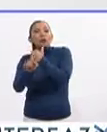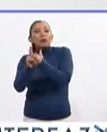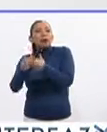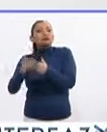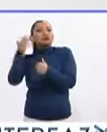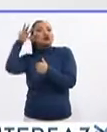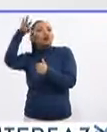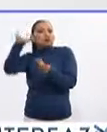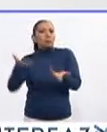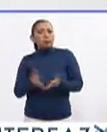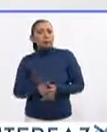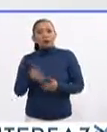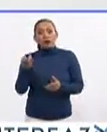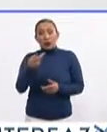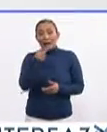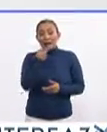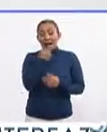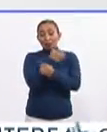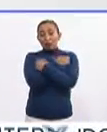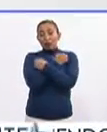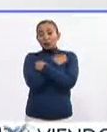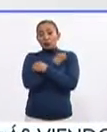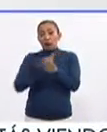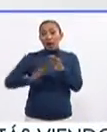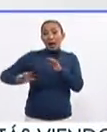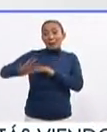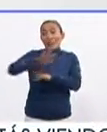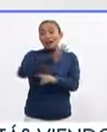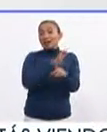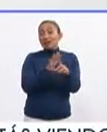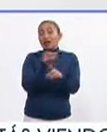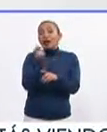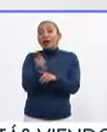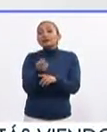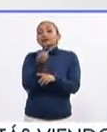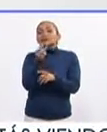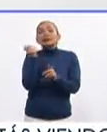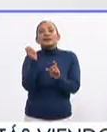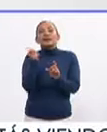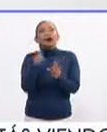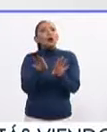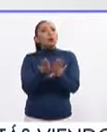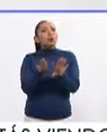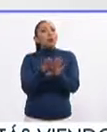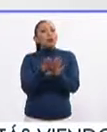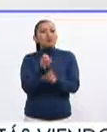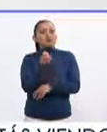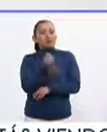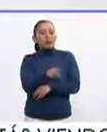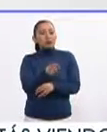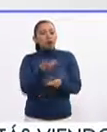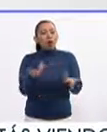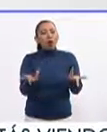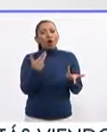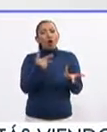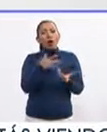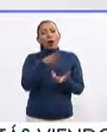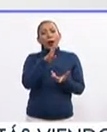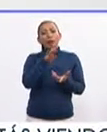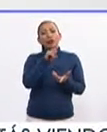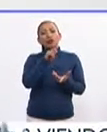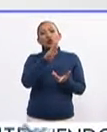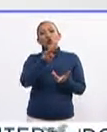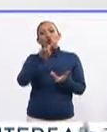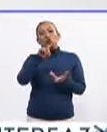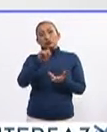ellos. Por eso, hablar de educación ambiental es hablar desde ese, le llamamos grassroots,